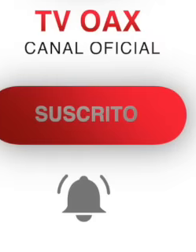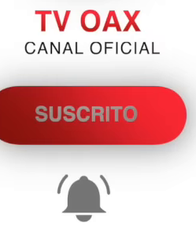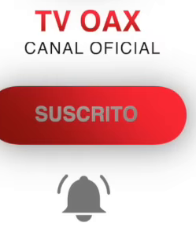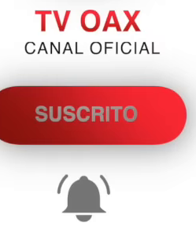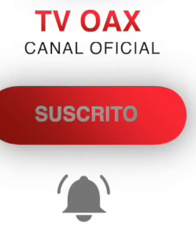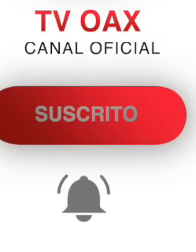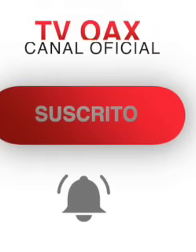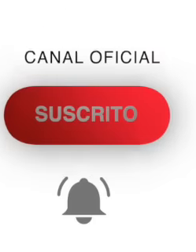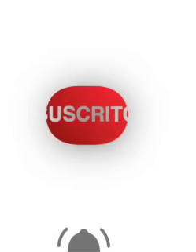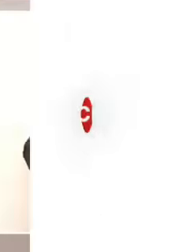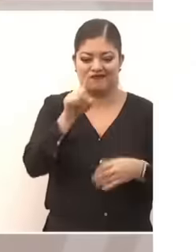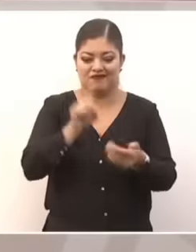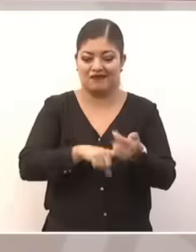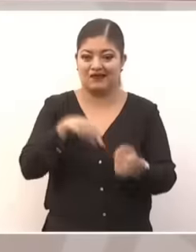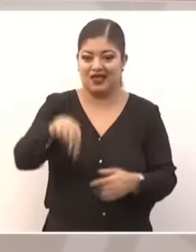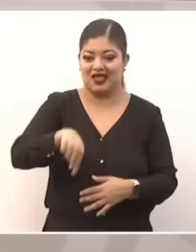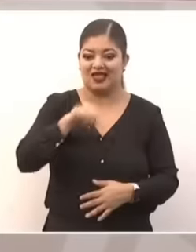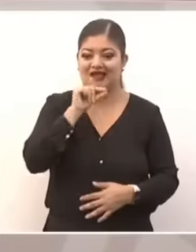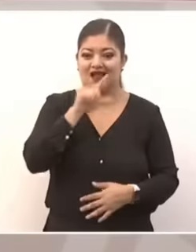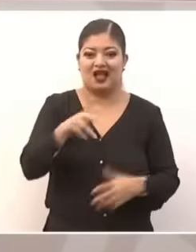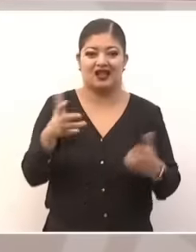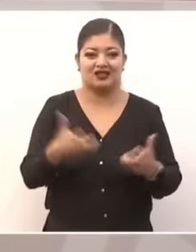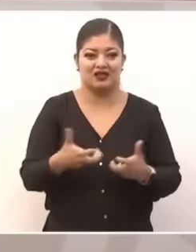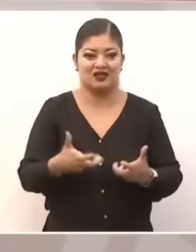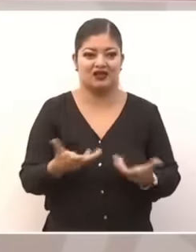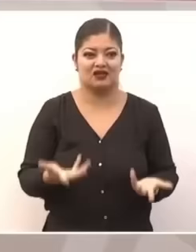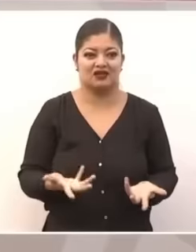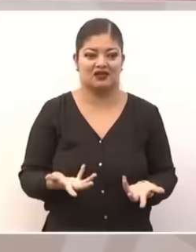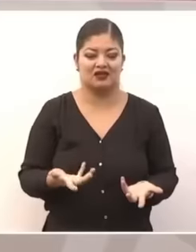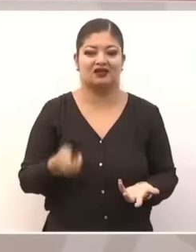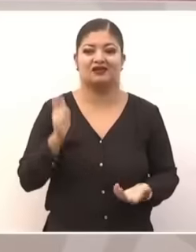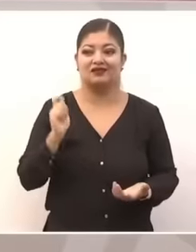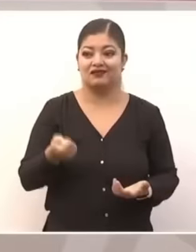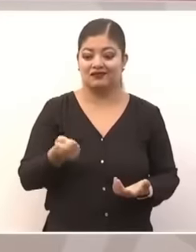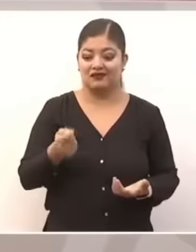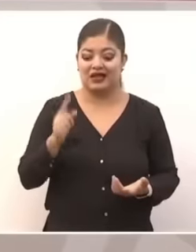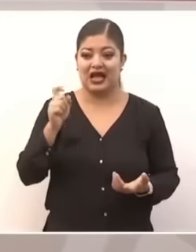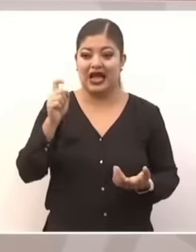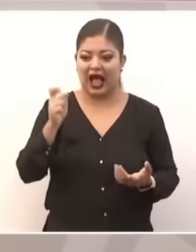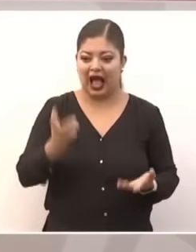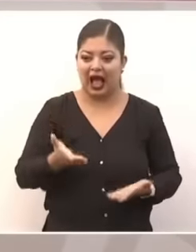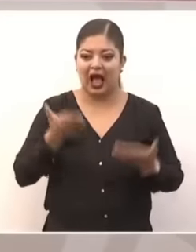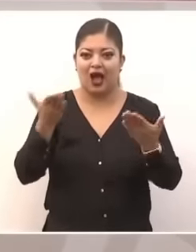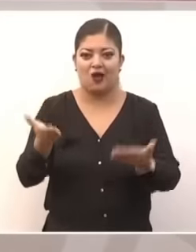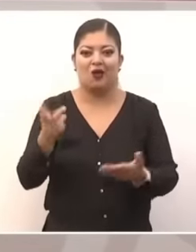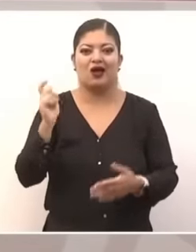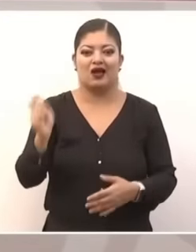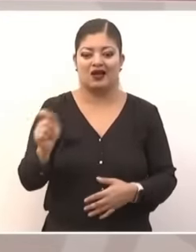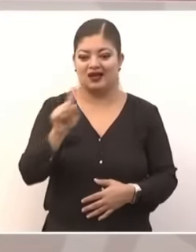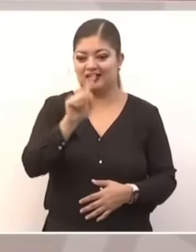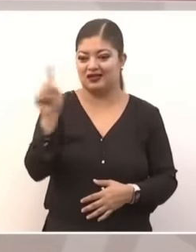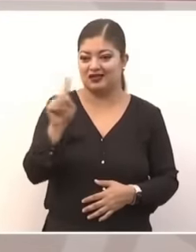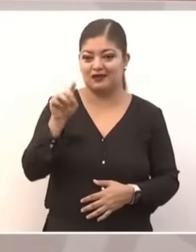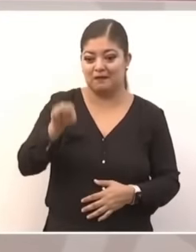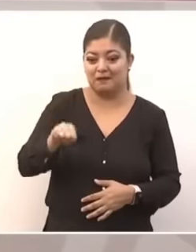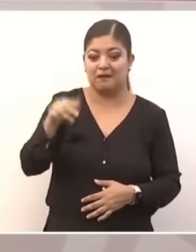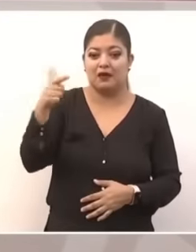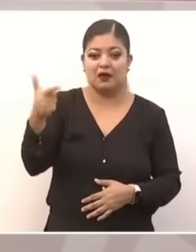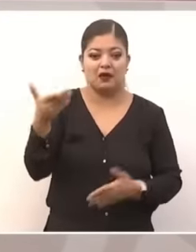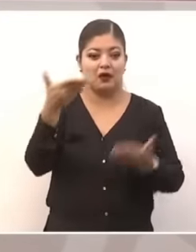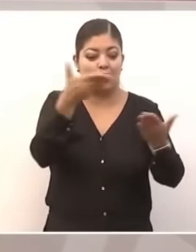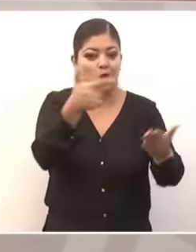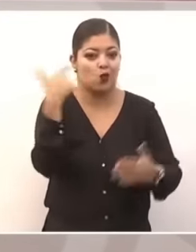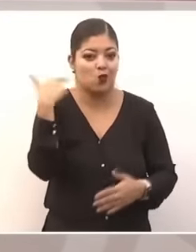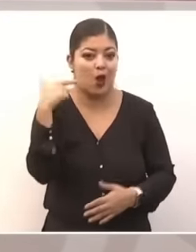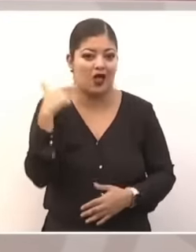se hizo aquí en Jalisco. El dar agua a la zona metropolitana de Guadalajara y al